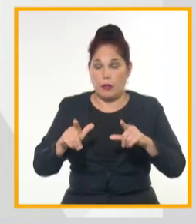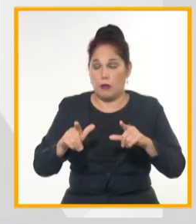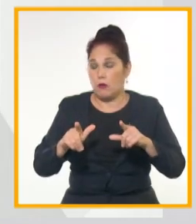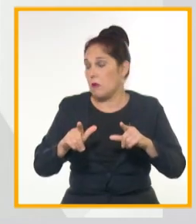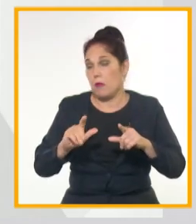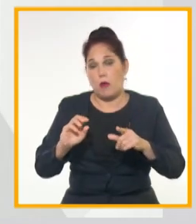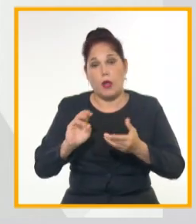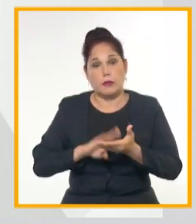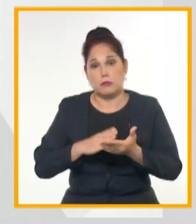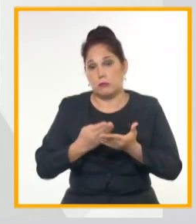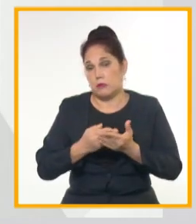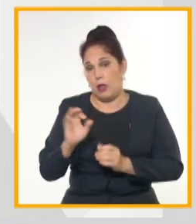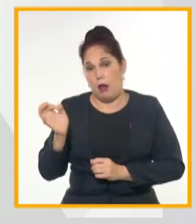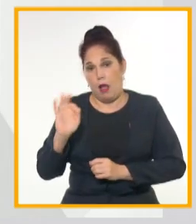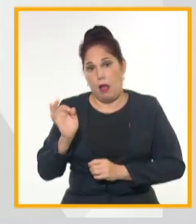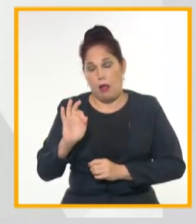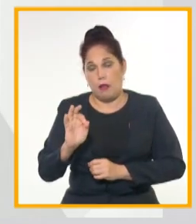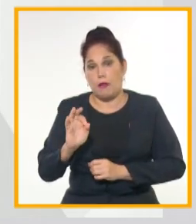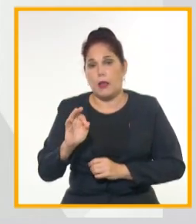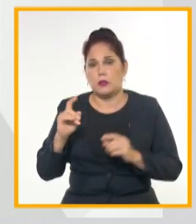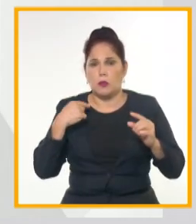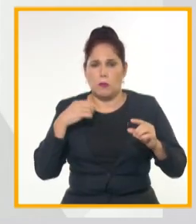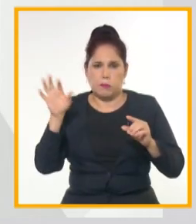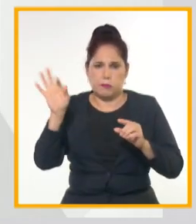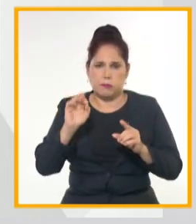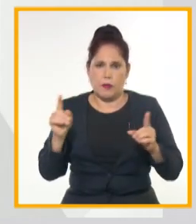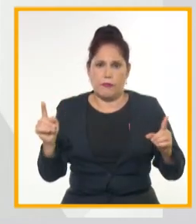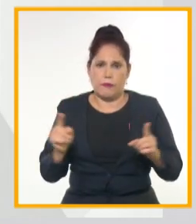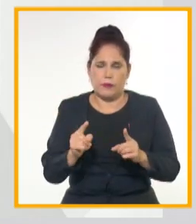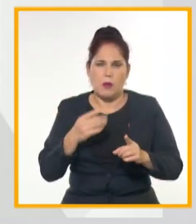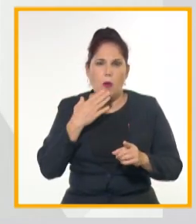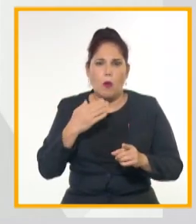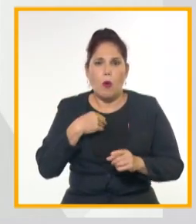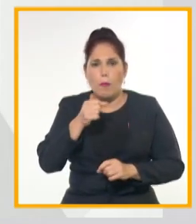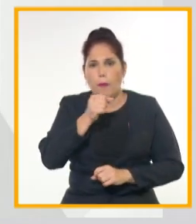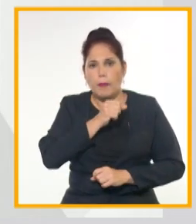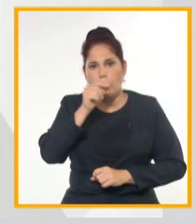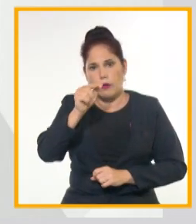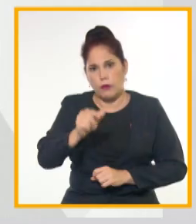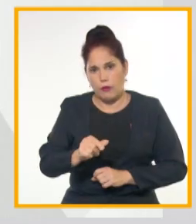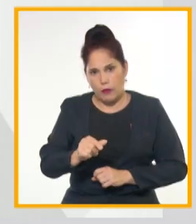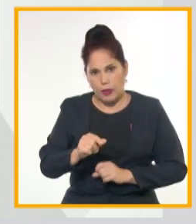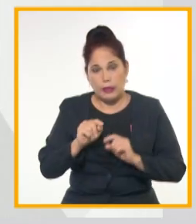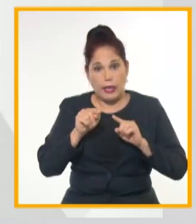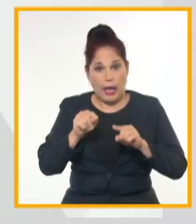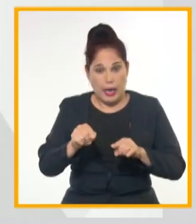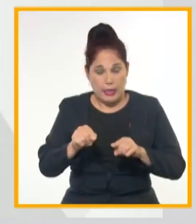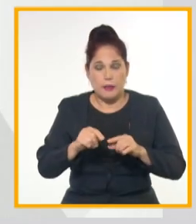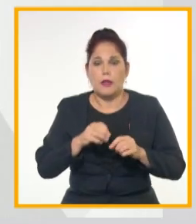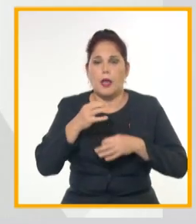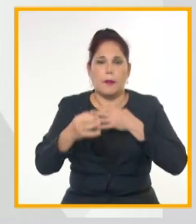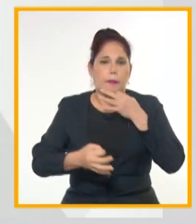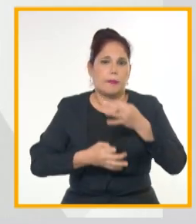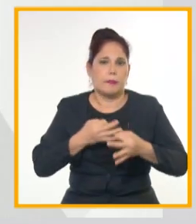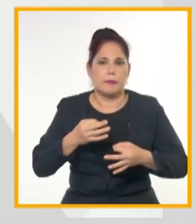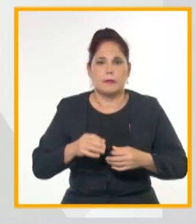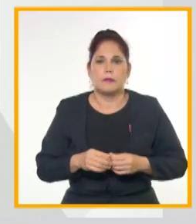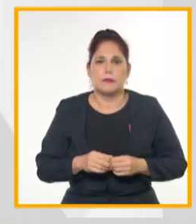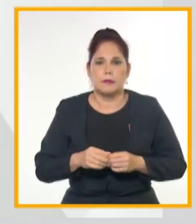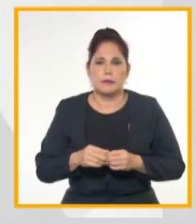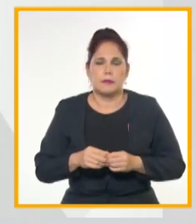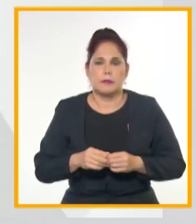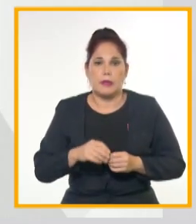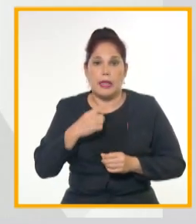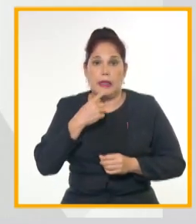traducirlo. Yo escogí este fragmento. Aquí está Cuomo, el periodista Chris Cuomo, y está Steve Bannon hablando. Esto es un momento de la entrevista y él